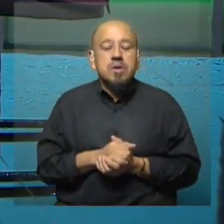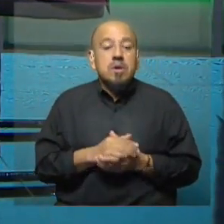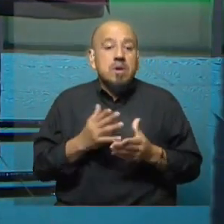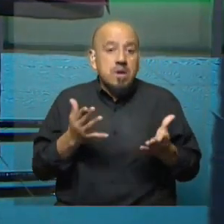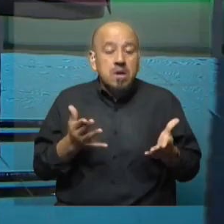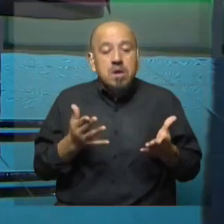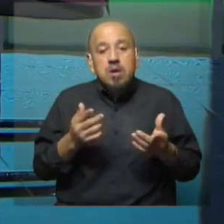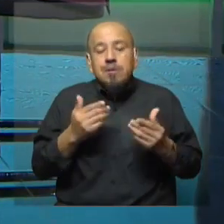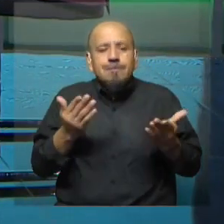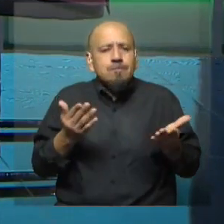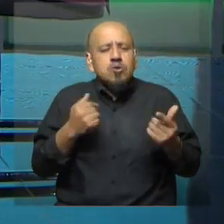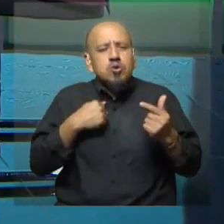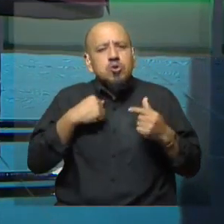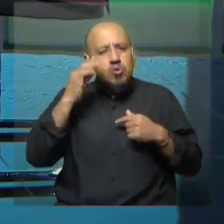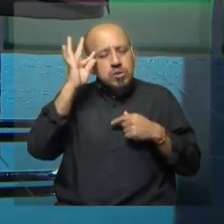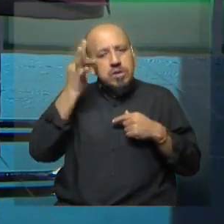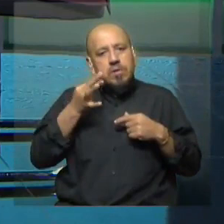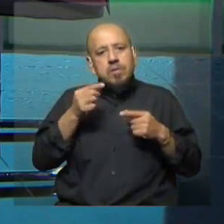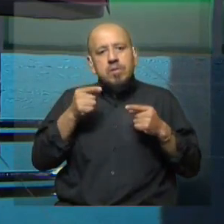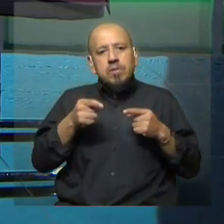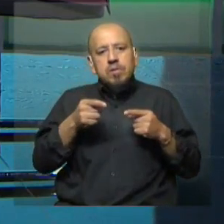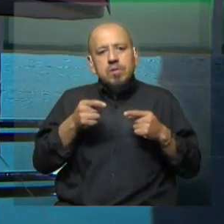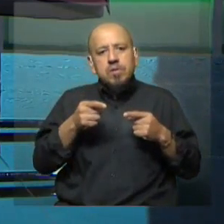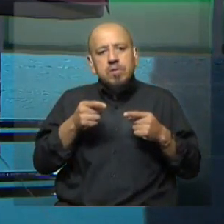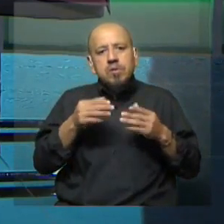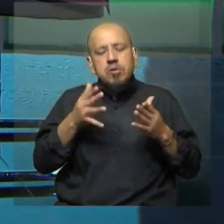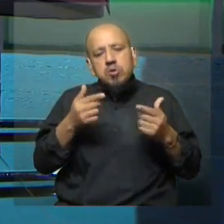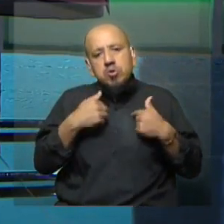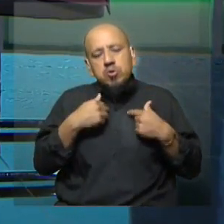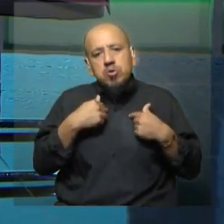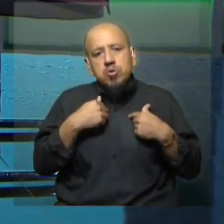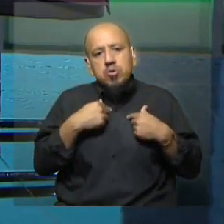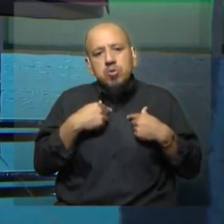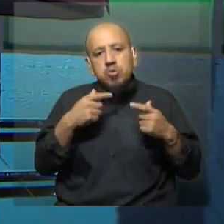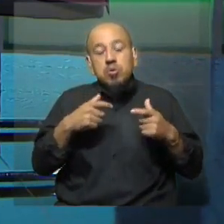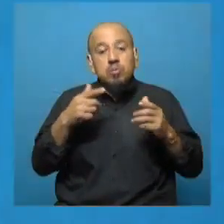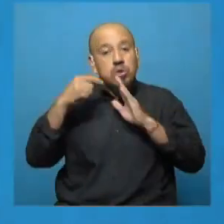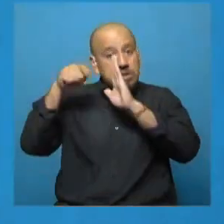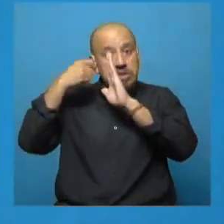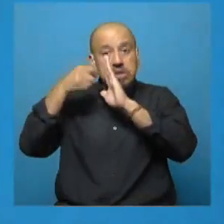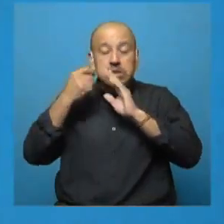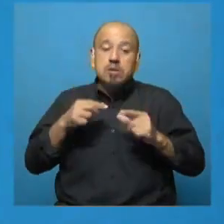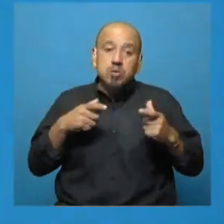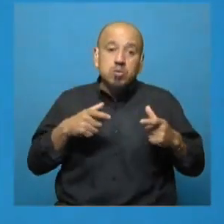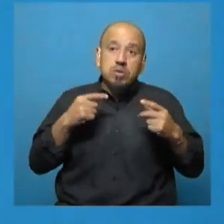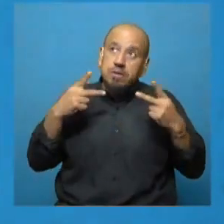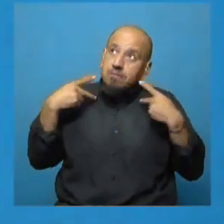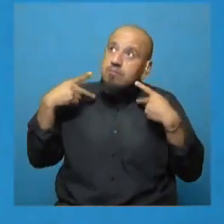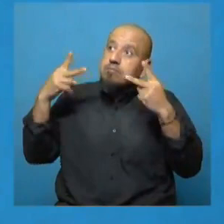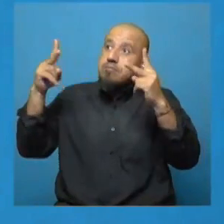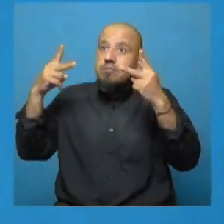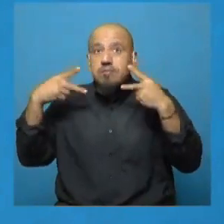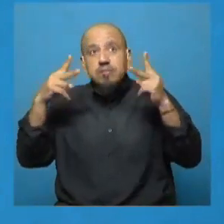realidad más que no sé si yo creo que esto he tenido la suerte por el cine de viajar y conocer este